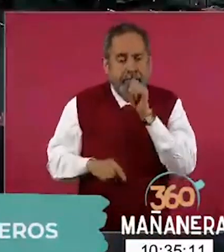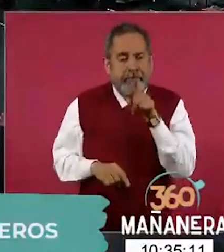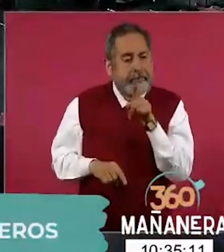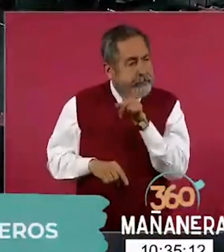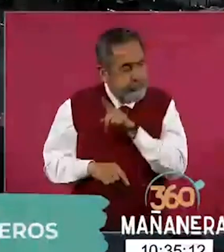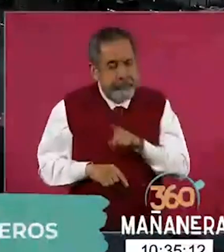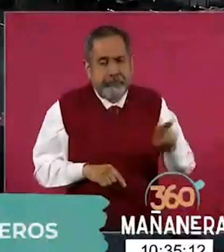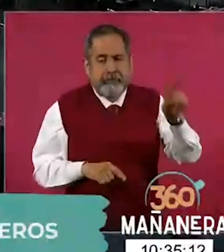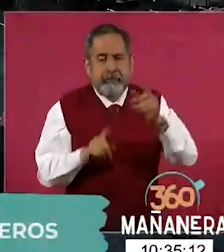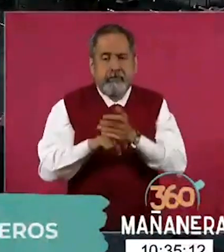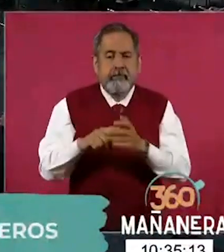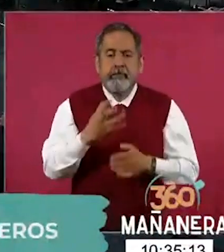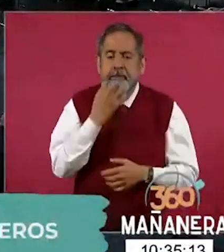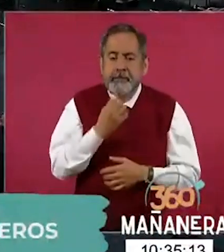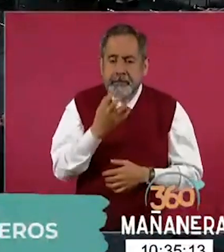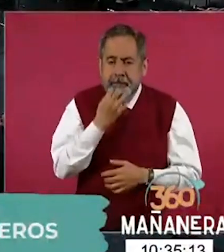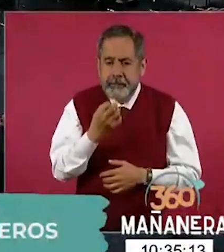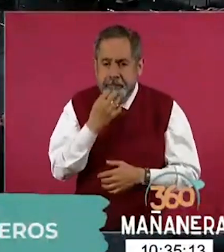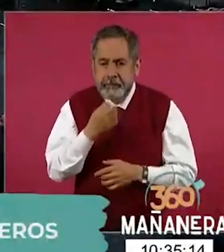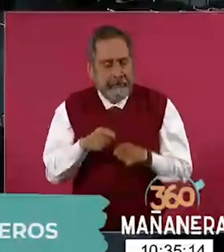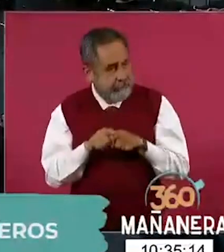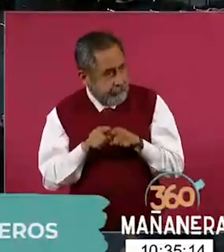y Tepic